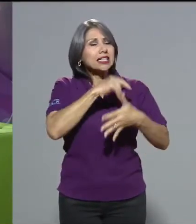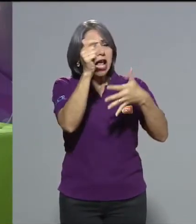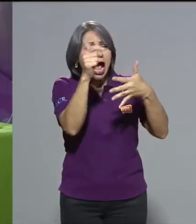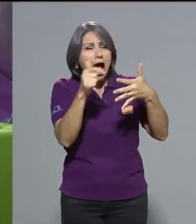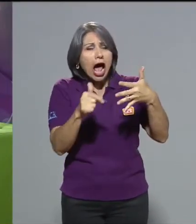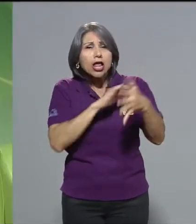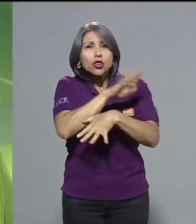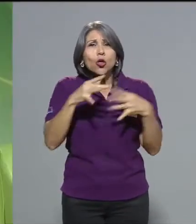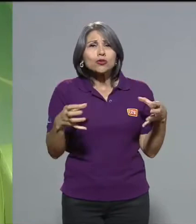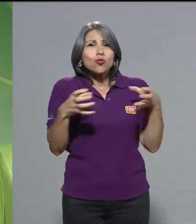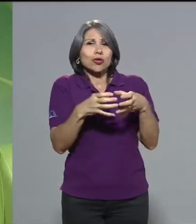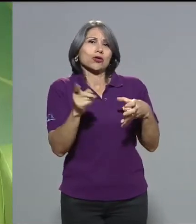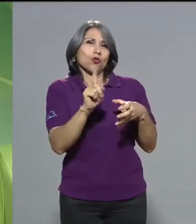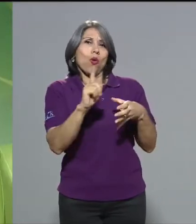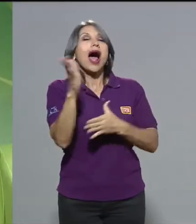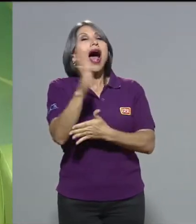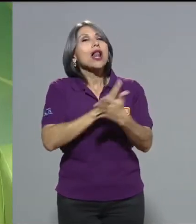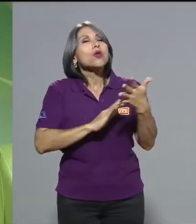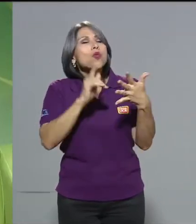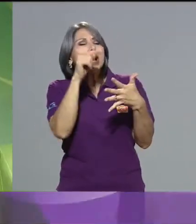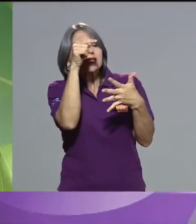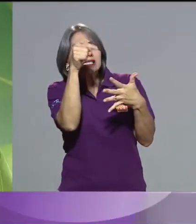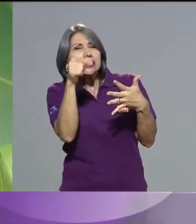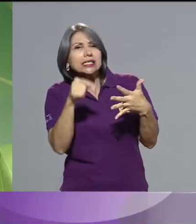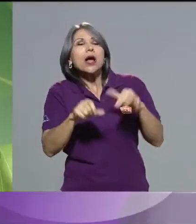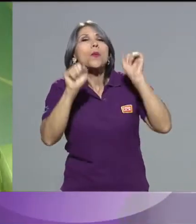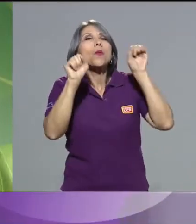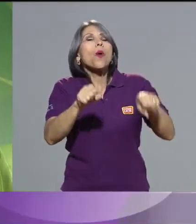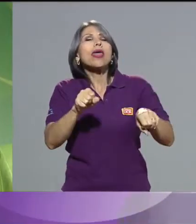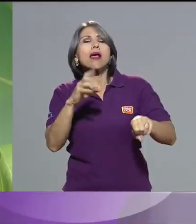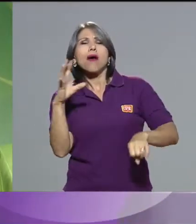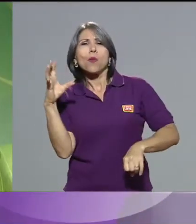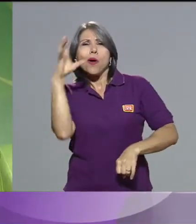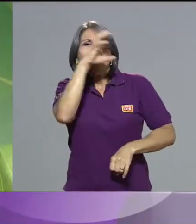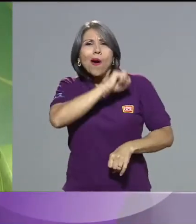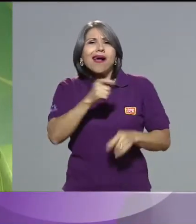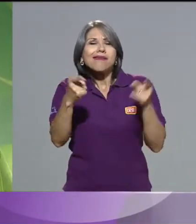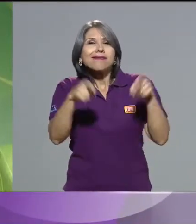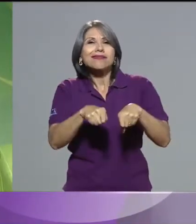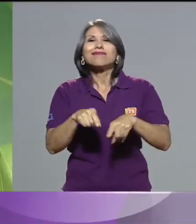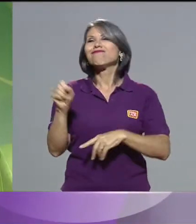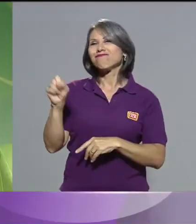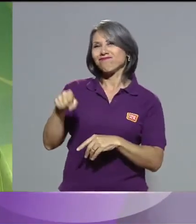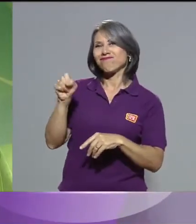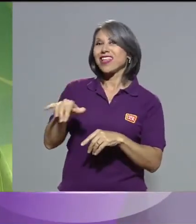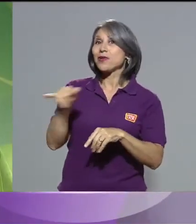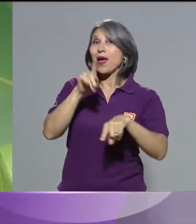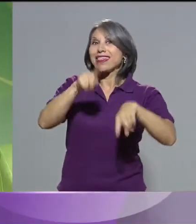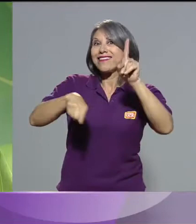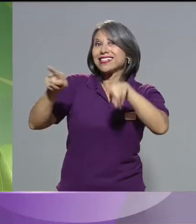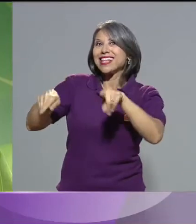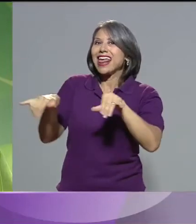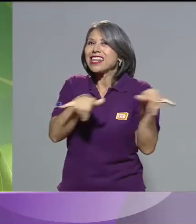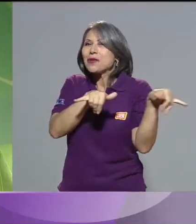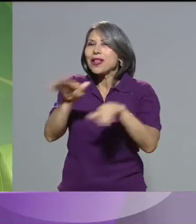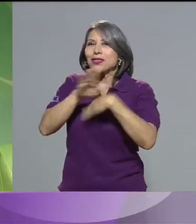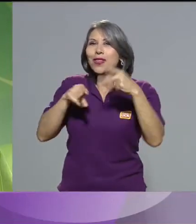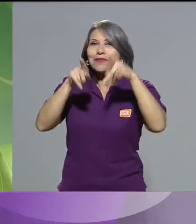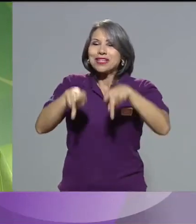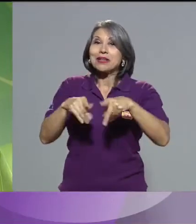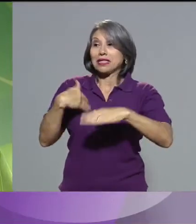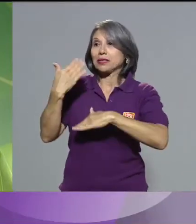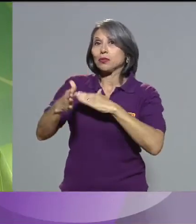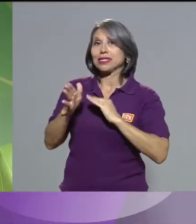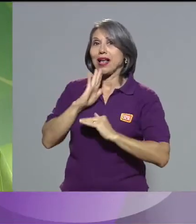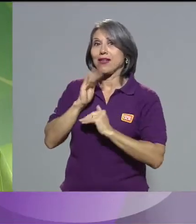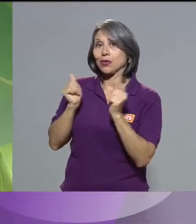dar señales. Que son diferentes señales y pues la diversidad es como la diversidad de todas las personas, y vamos a seguir conversando con doña Maribel sobre